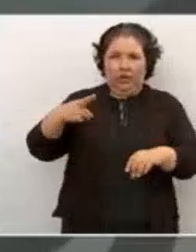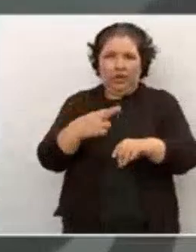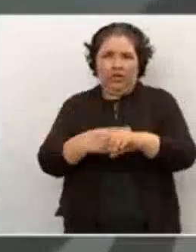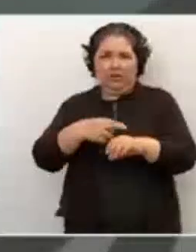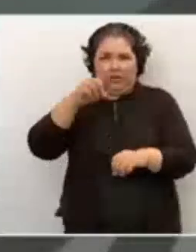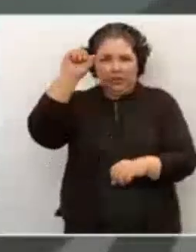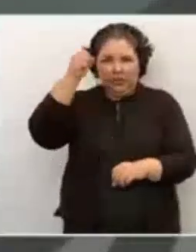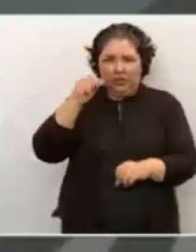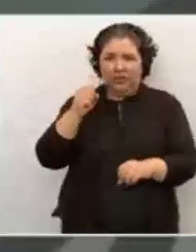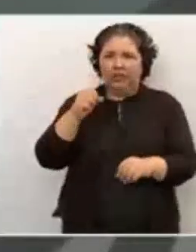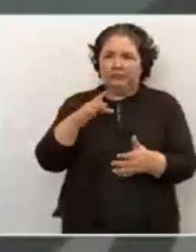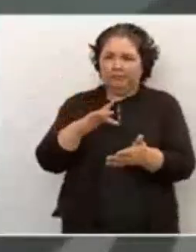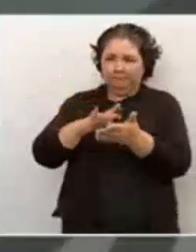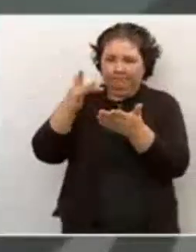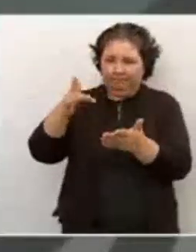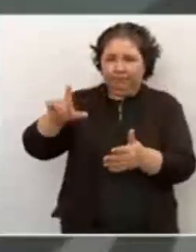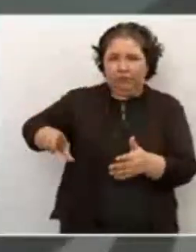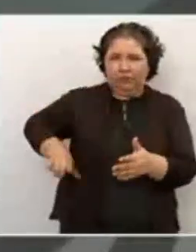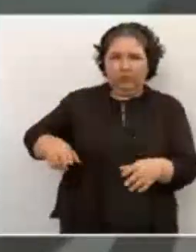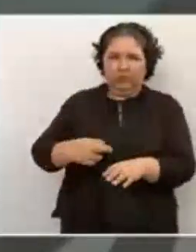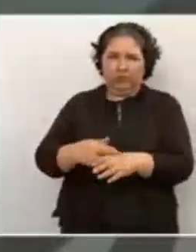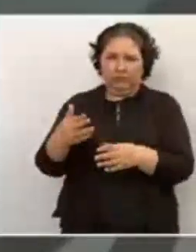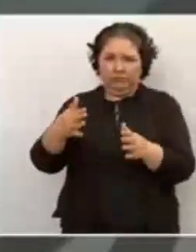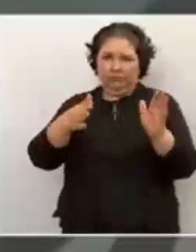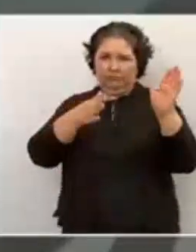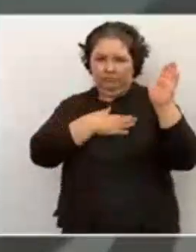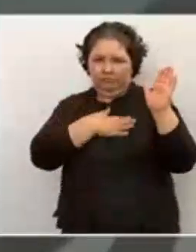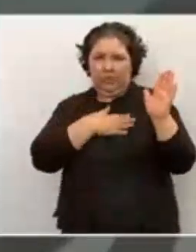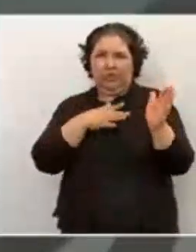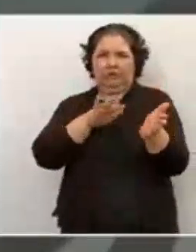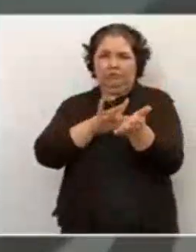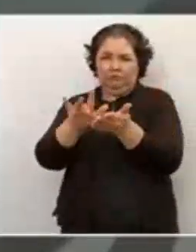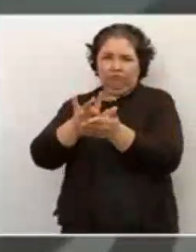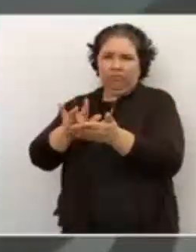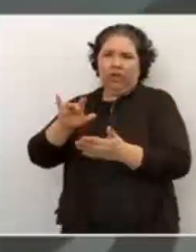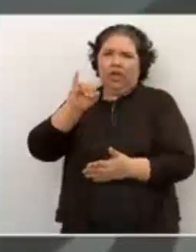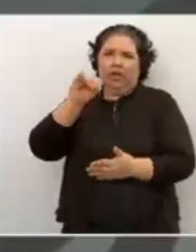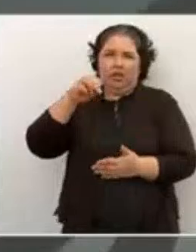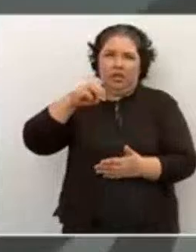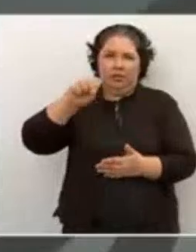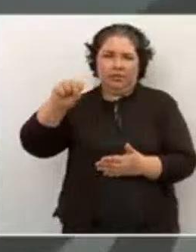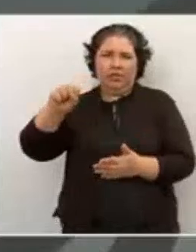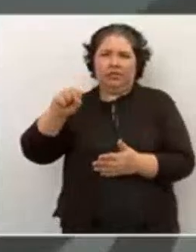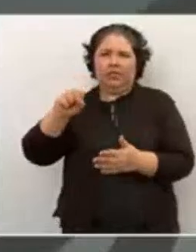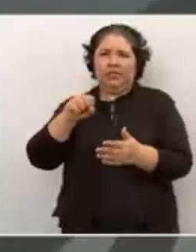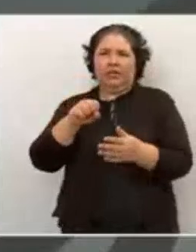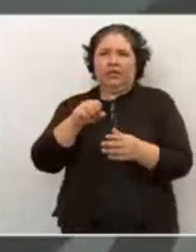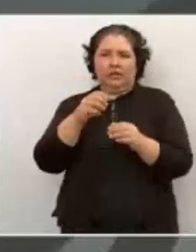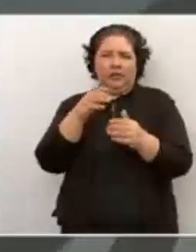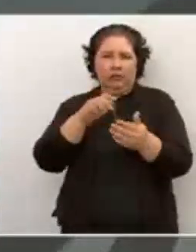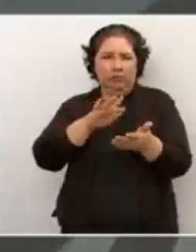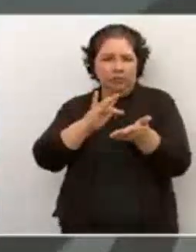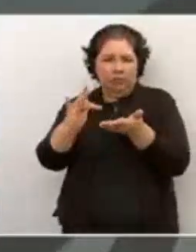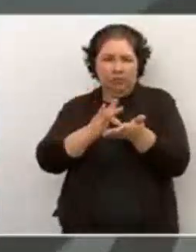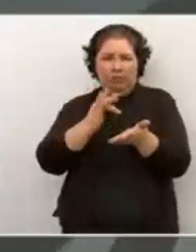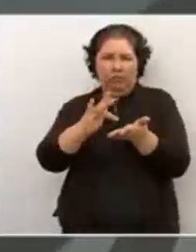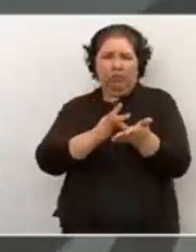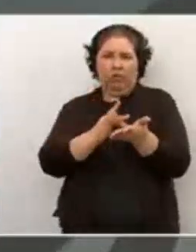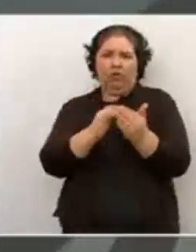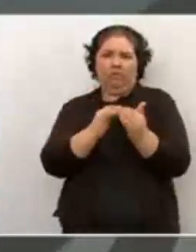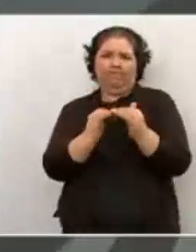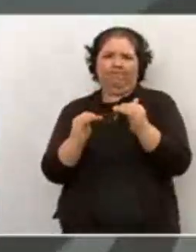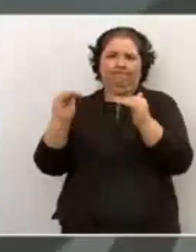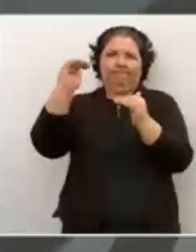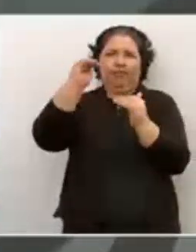Sinaloa. Gracias, señor gobernador, por su compromiso con el IMSS Bienestar y por su apoyo en este segundo piso de la Cuarta